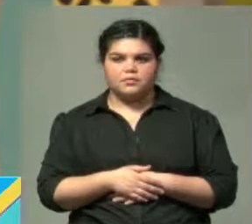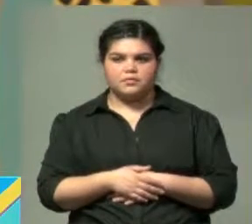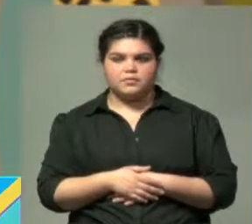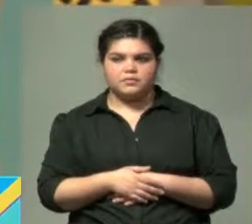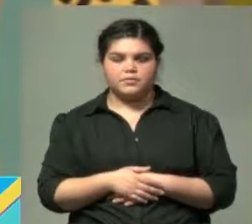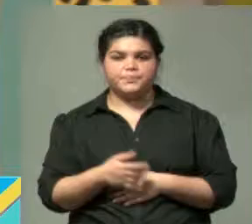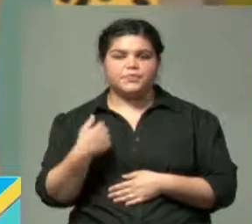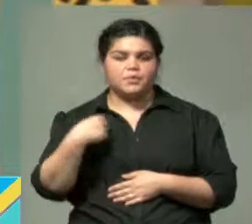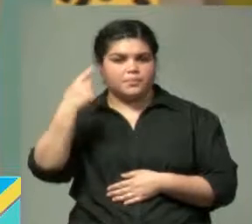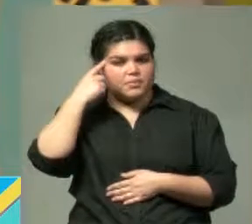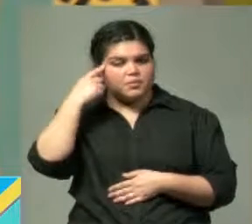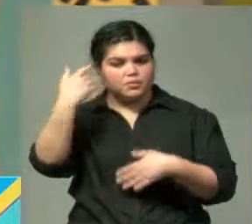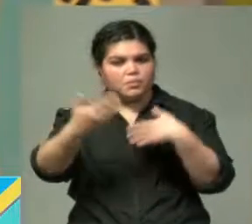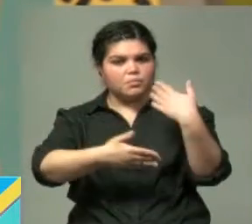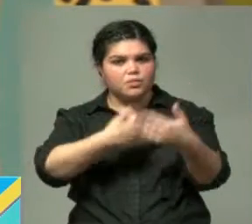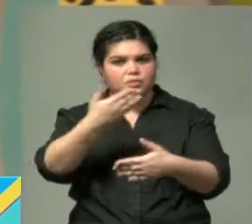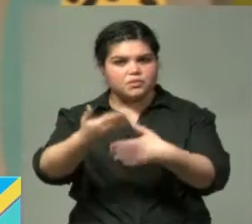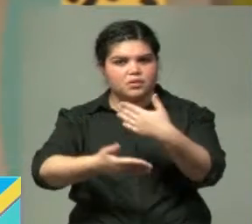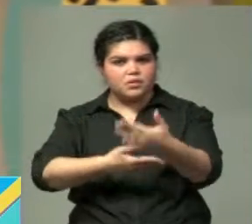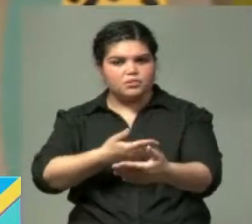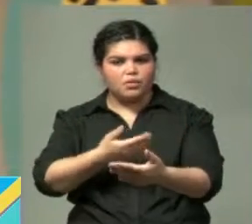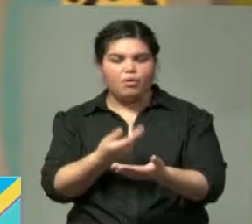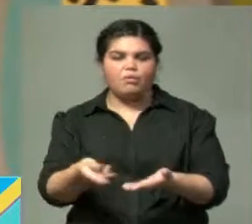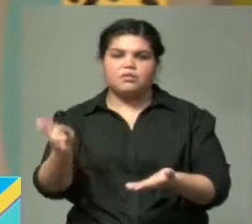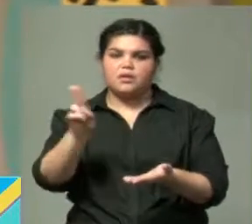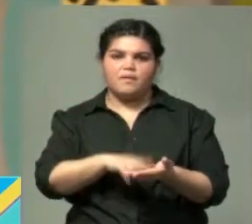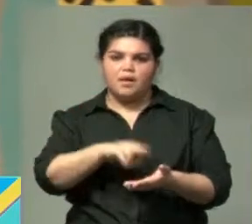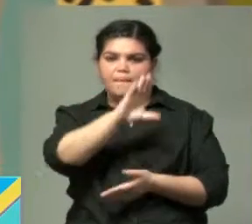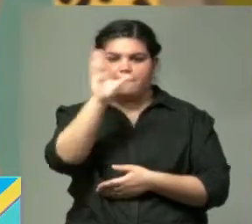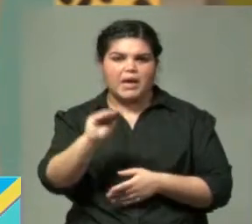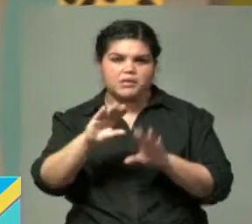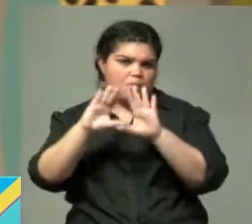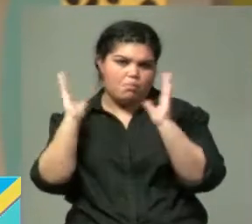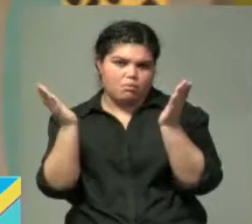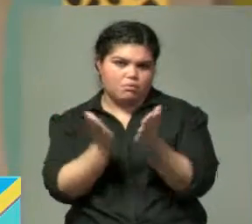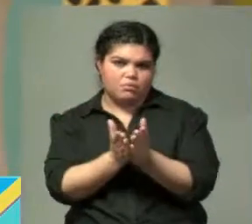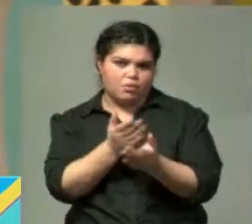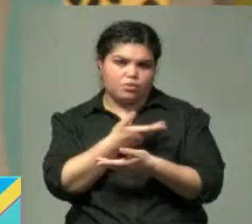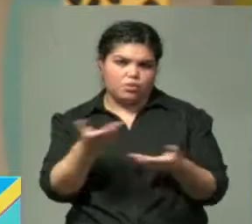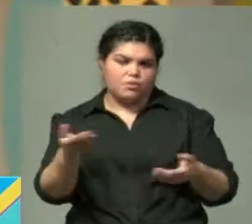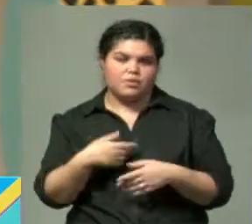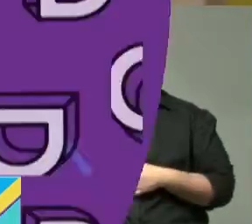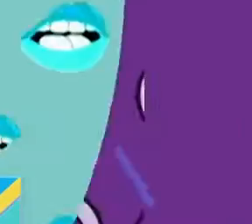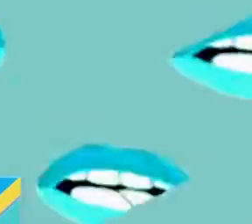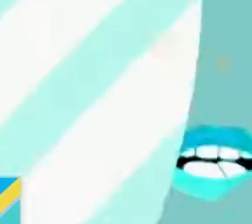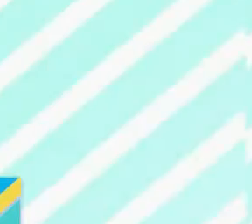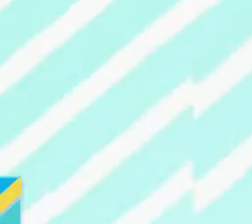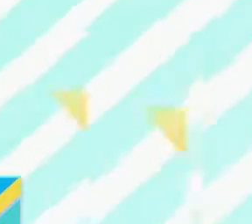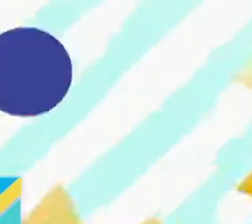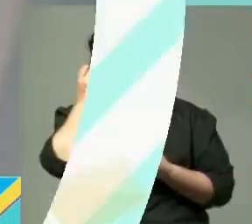un proceso que se está empezando a dar de nuevo en todos los países del mundo. Y perdóname, otra vez que intente hacer